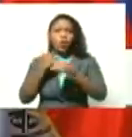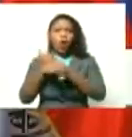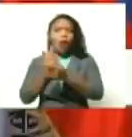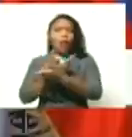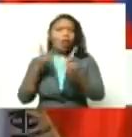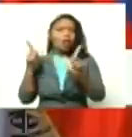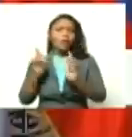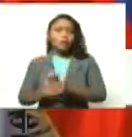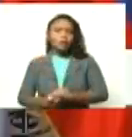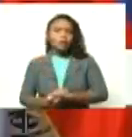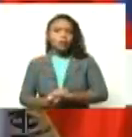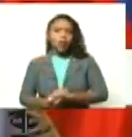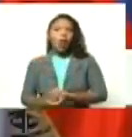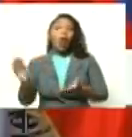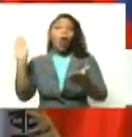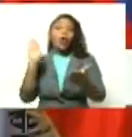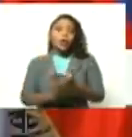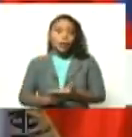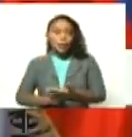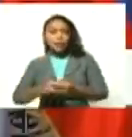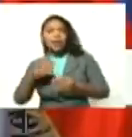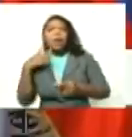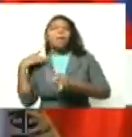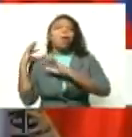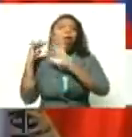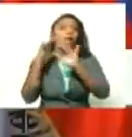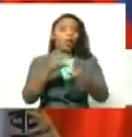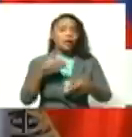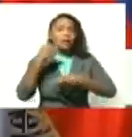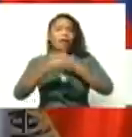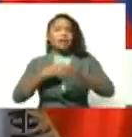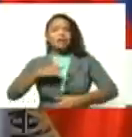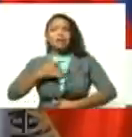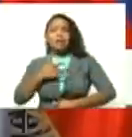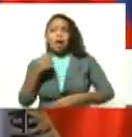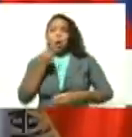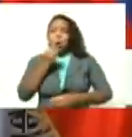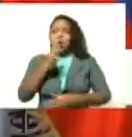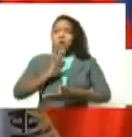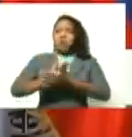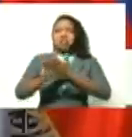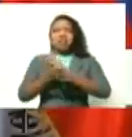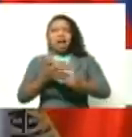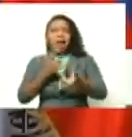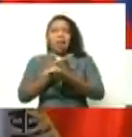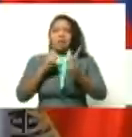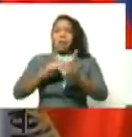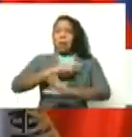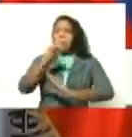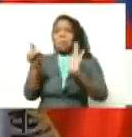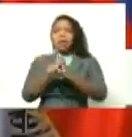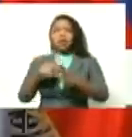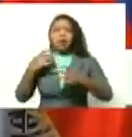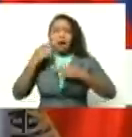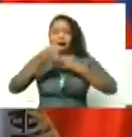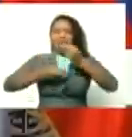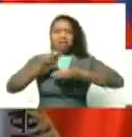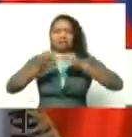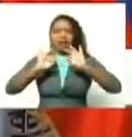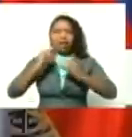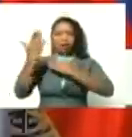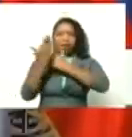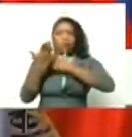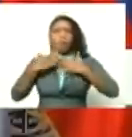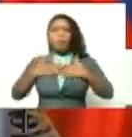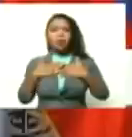personas libres? Vuelven a cometer el hecho, porque se sentirían como que, bueno, mira, la impunidad total. Por eso es lo bueno de